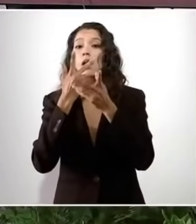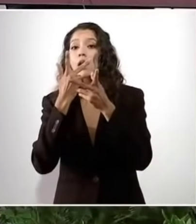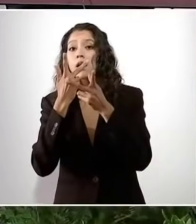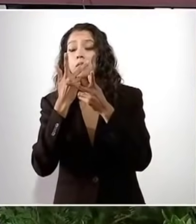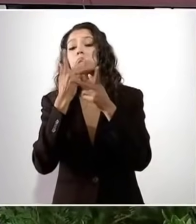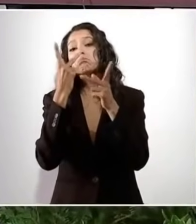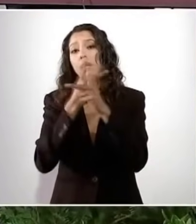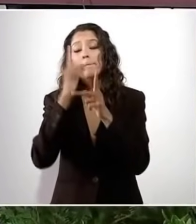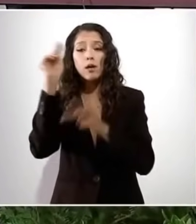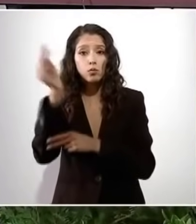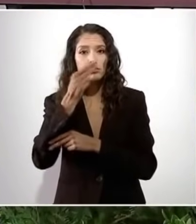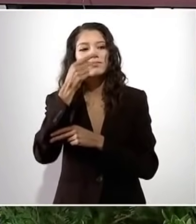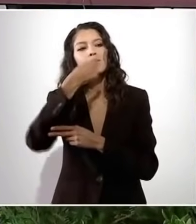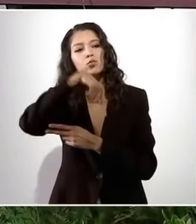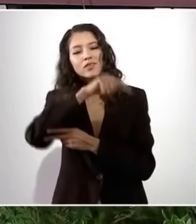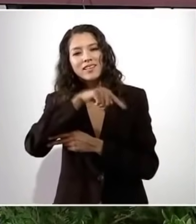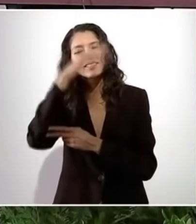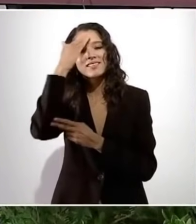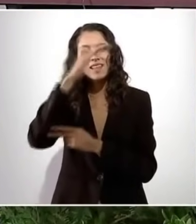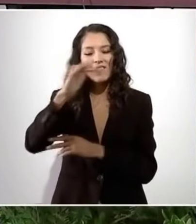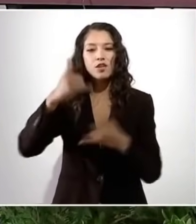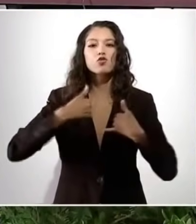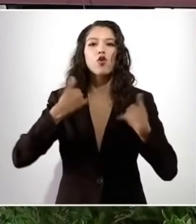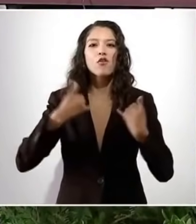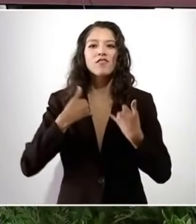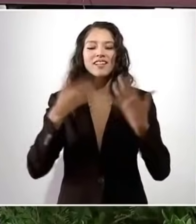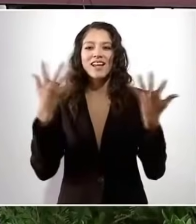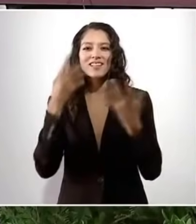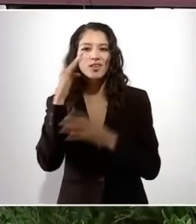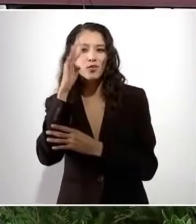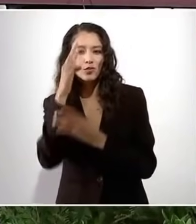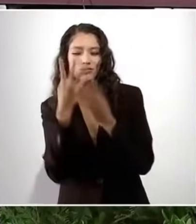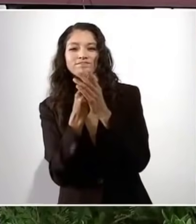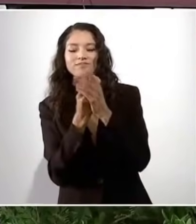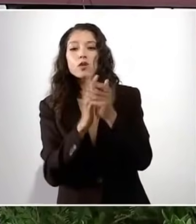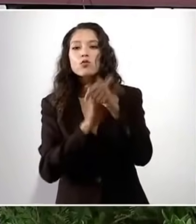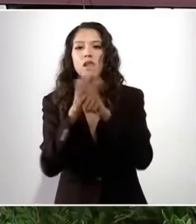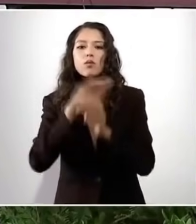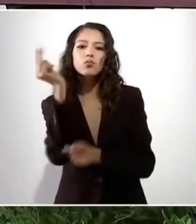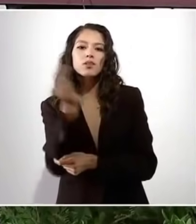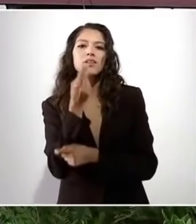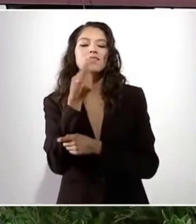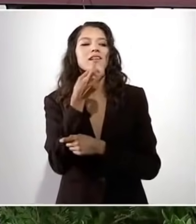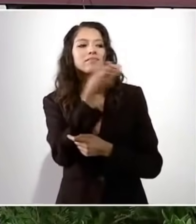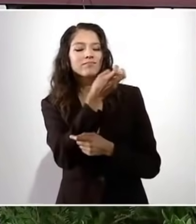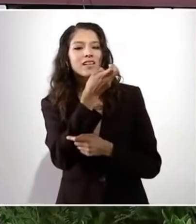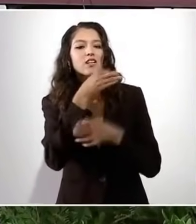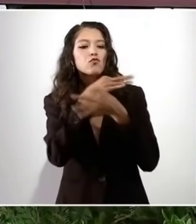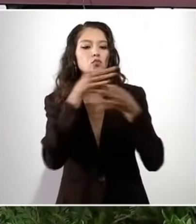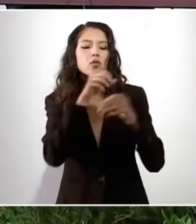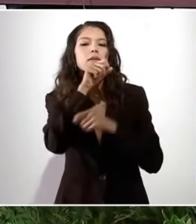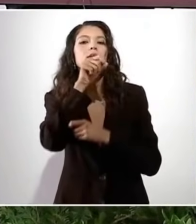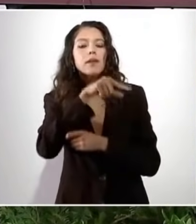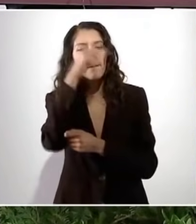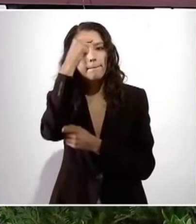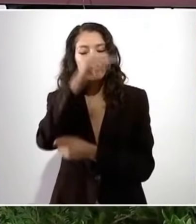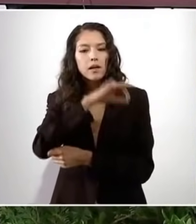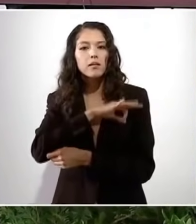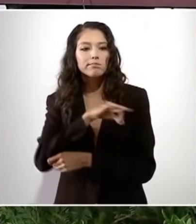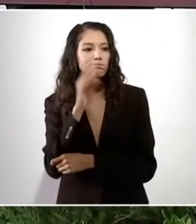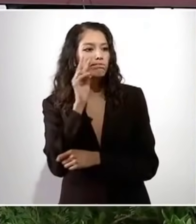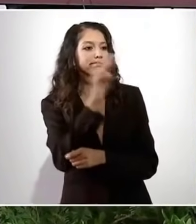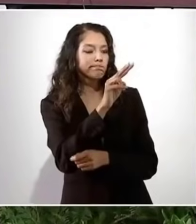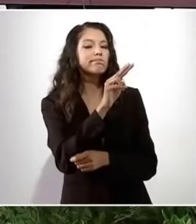escribiendo el futuro, que es precisamente para los jóvenes de lo que es universidad. Ahí están los datos también para que lo tengan